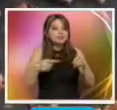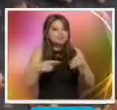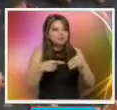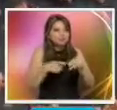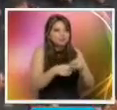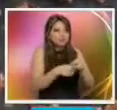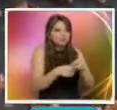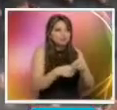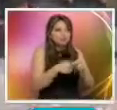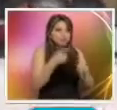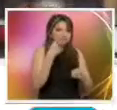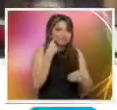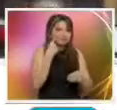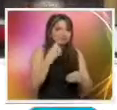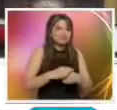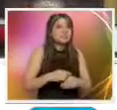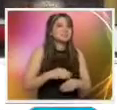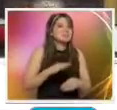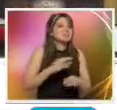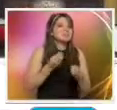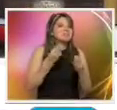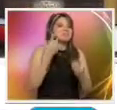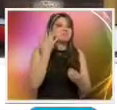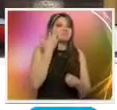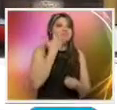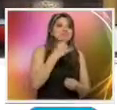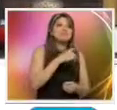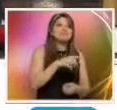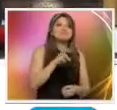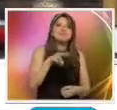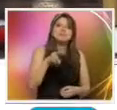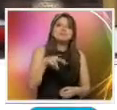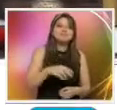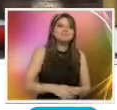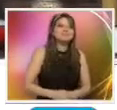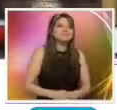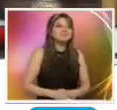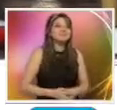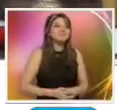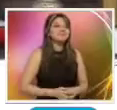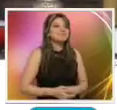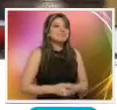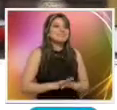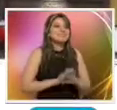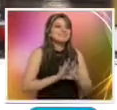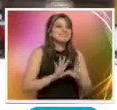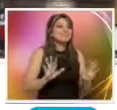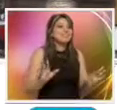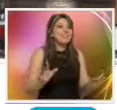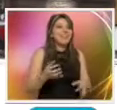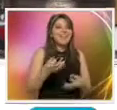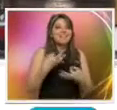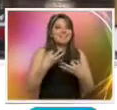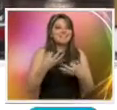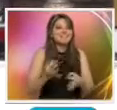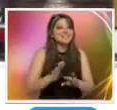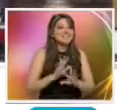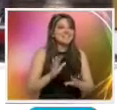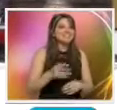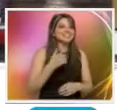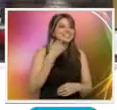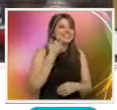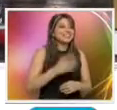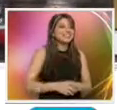¿no? Y vamos a tener un plato súper rico. Muy bien, chef. Pues ya estamos a punto de disfrutarlo. Yo ya Así es. hasta estoy preparando, hice un huequito, ¿eh?